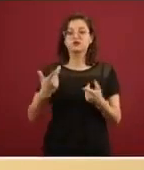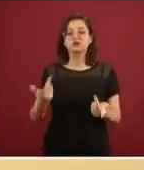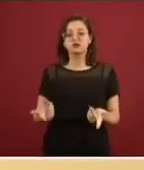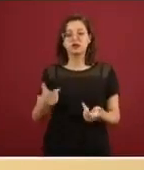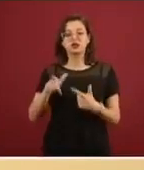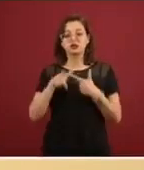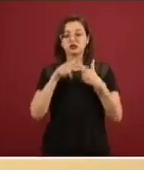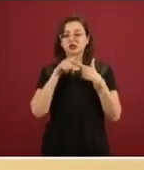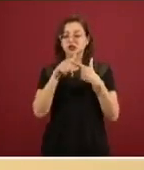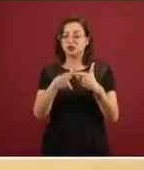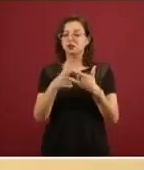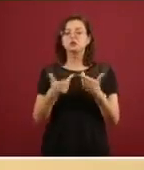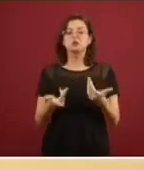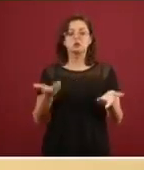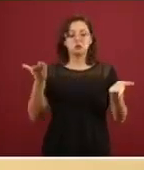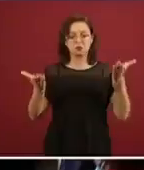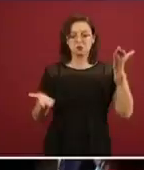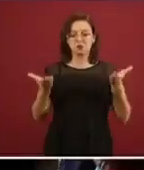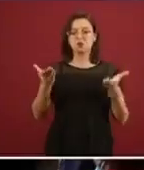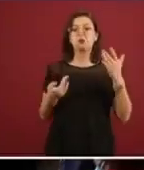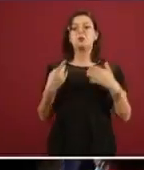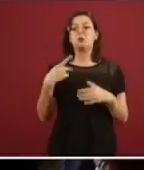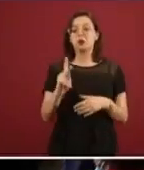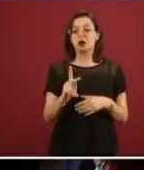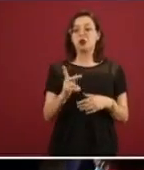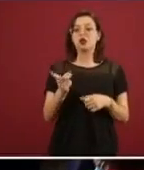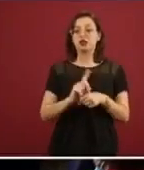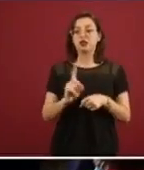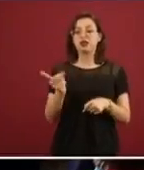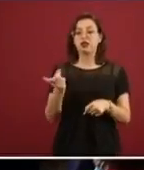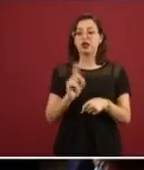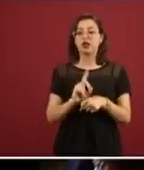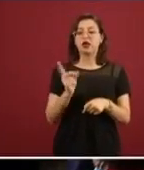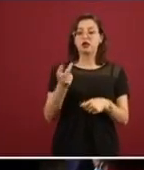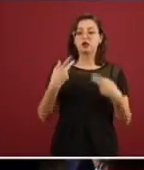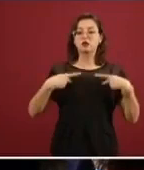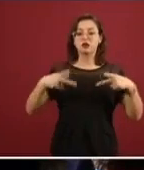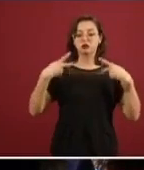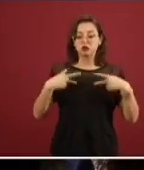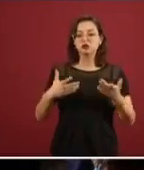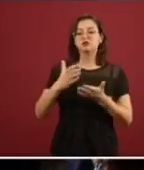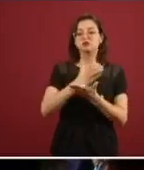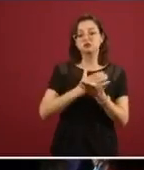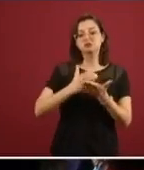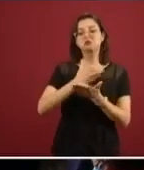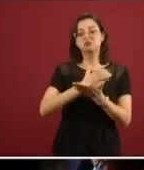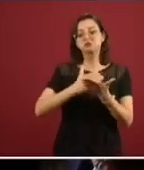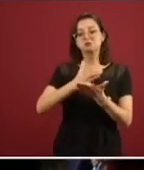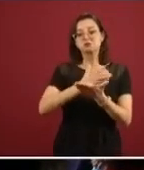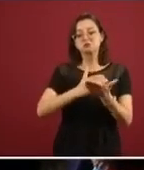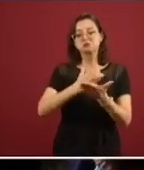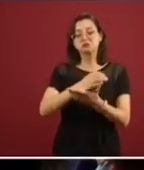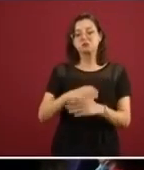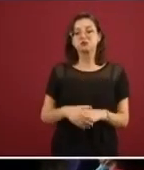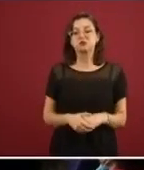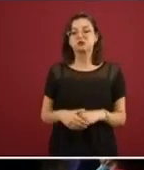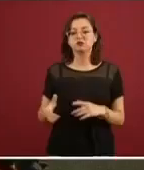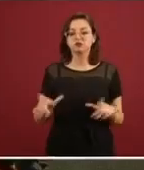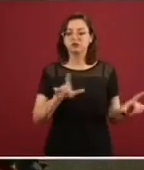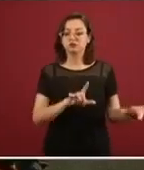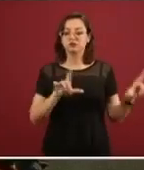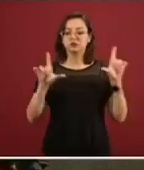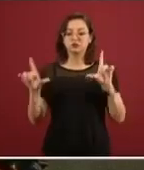mantiene estable, pero lo bueno es que continúan día con día habiendo más personas recuperadas. En la siguiente